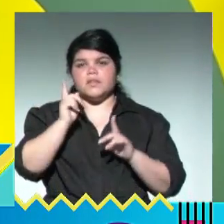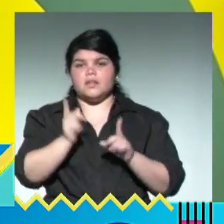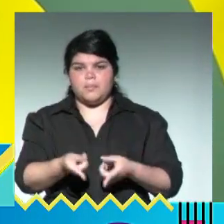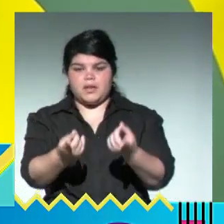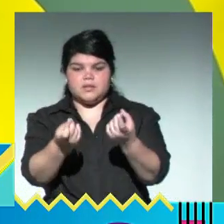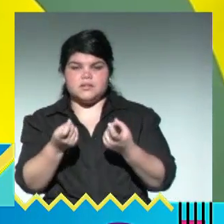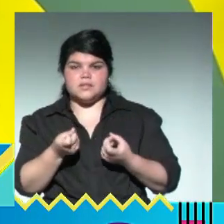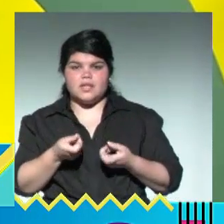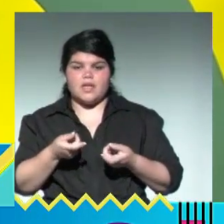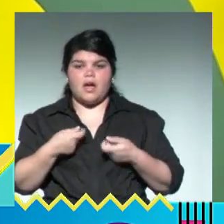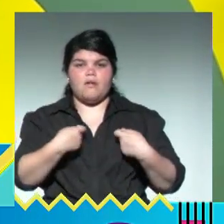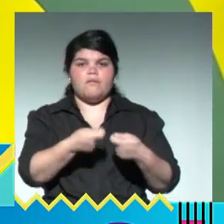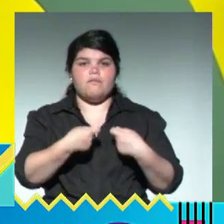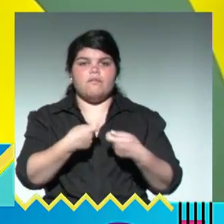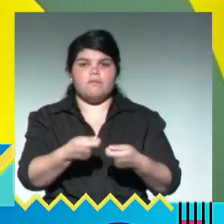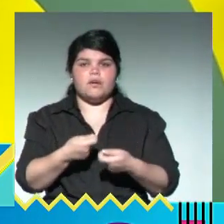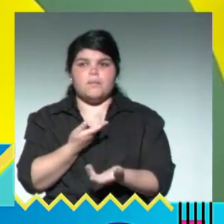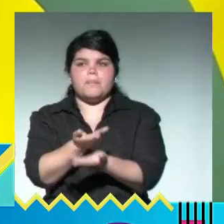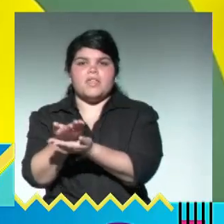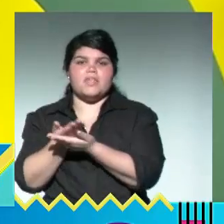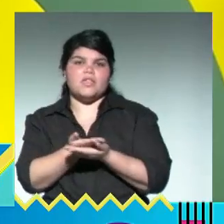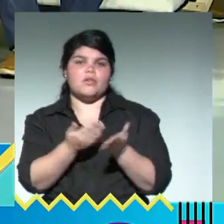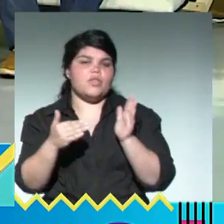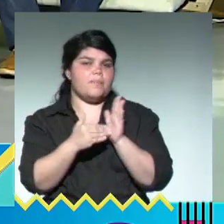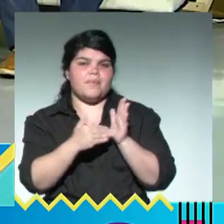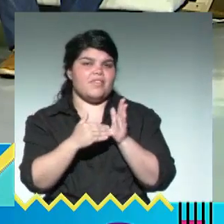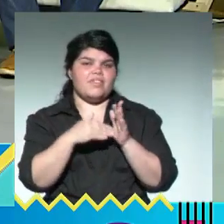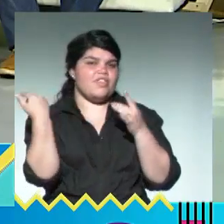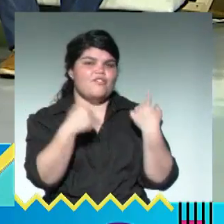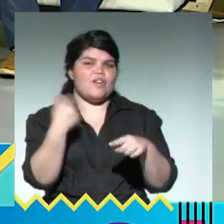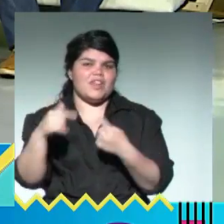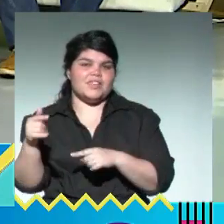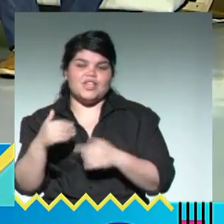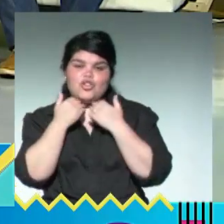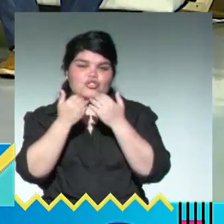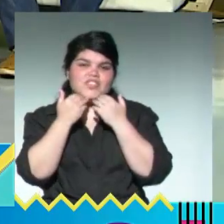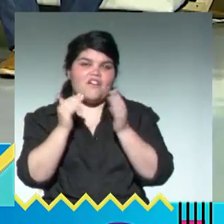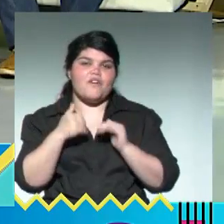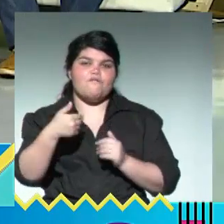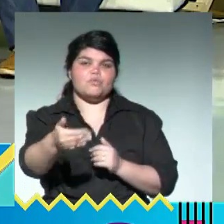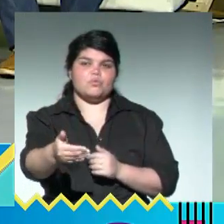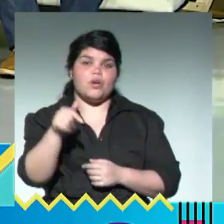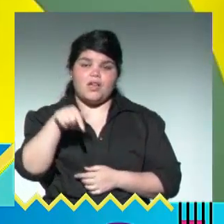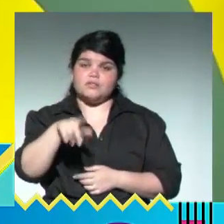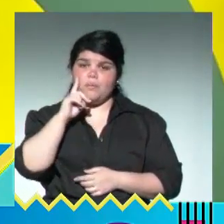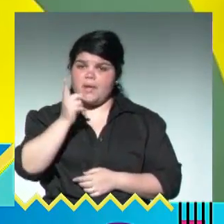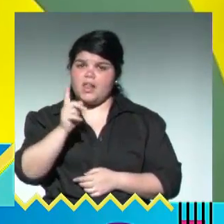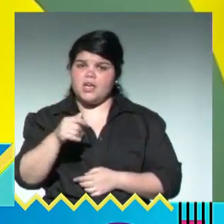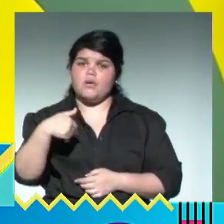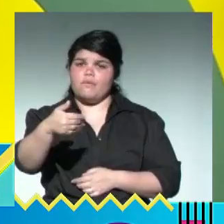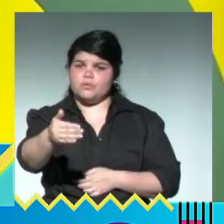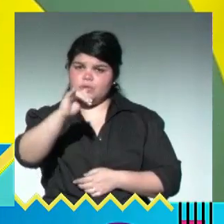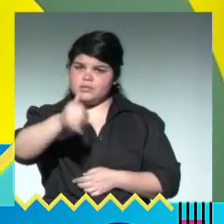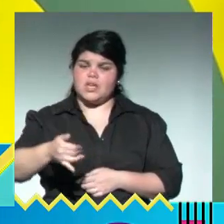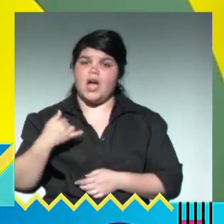de financiamiento va a estar está atada a otras variables, y ese es uno de los grandes riesgos que puede